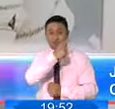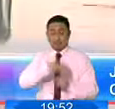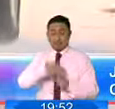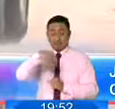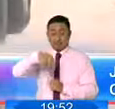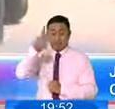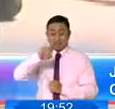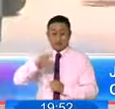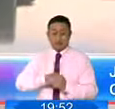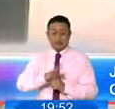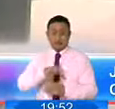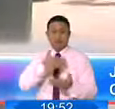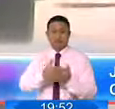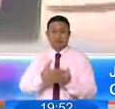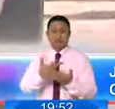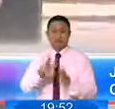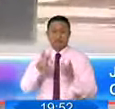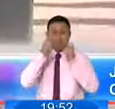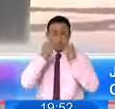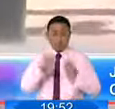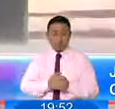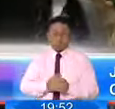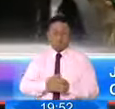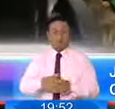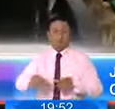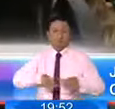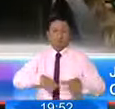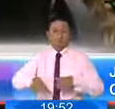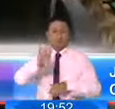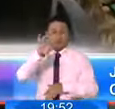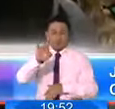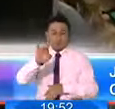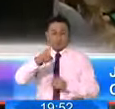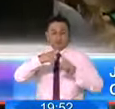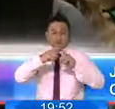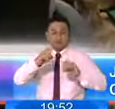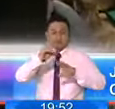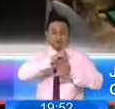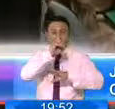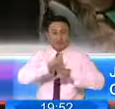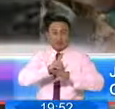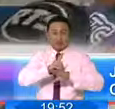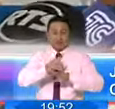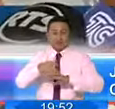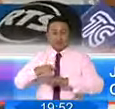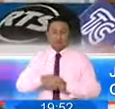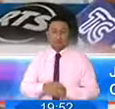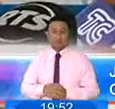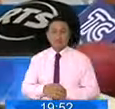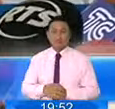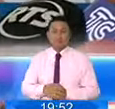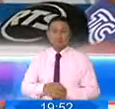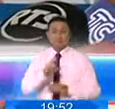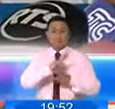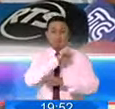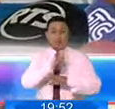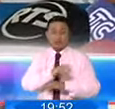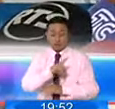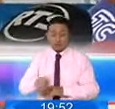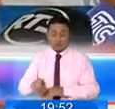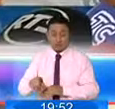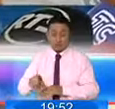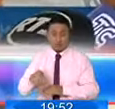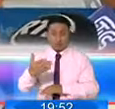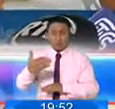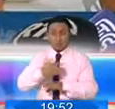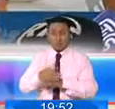deberán acudir a la Fiscalía, la coordinadora Zonal 8 y la exdirectora distrital. La rectora en el momento de vendió su versión libre y voluntaria la